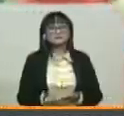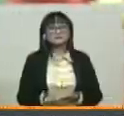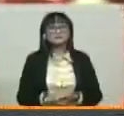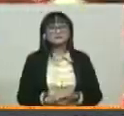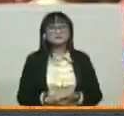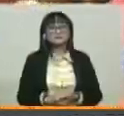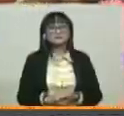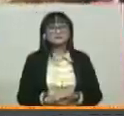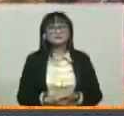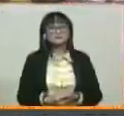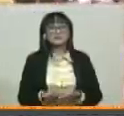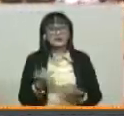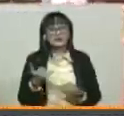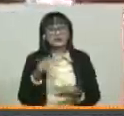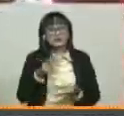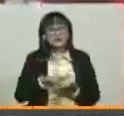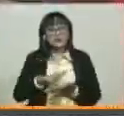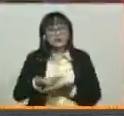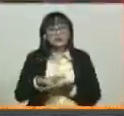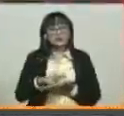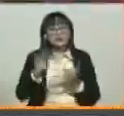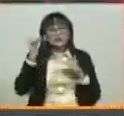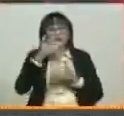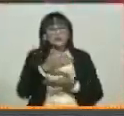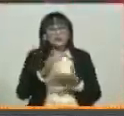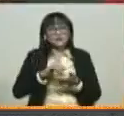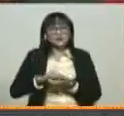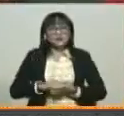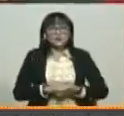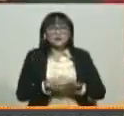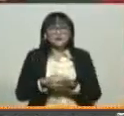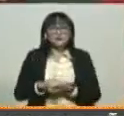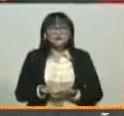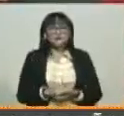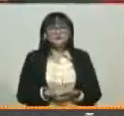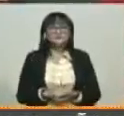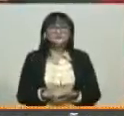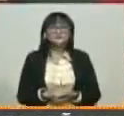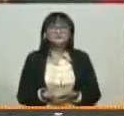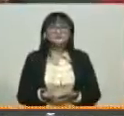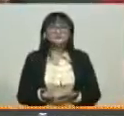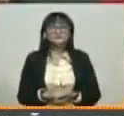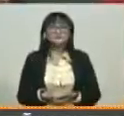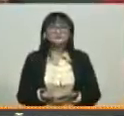Y estoy aprobando, atención Trujillo, oído,